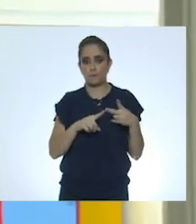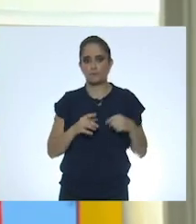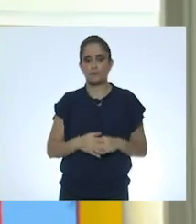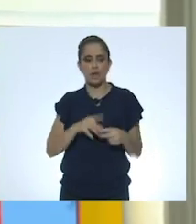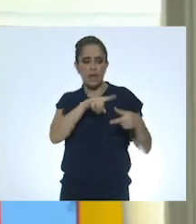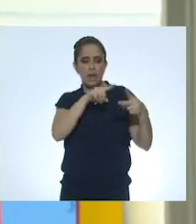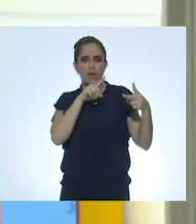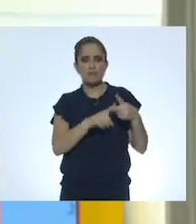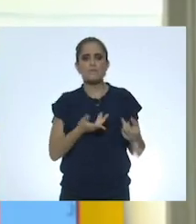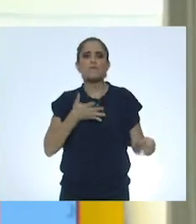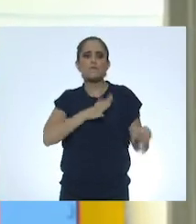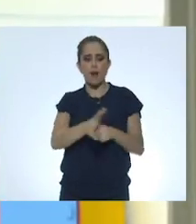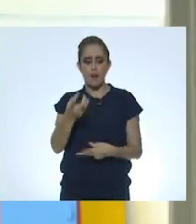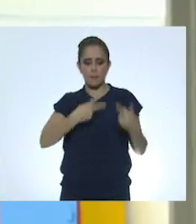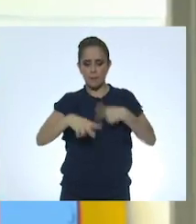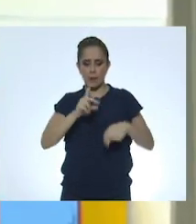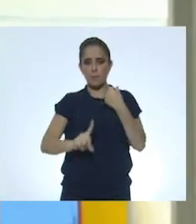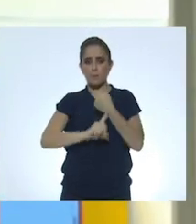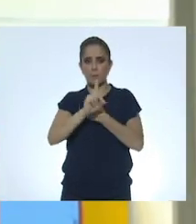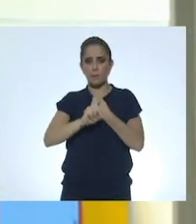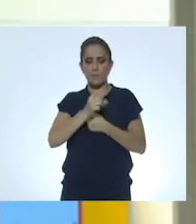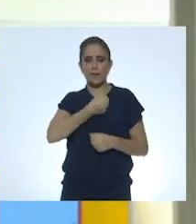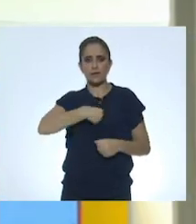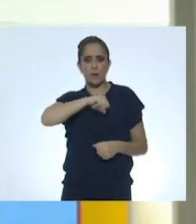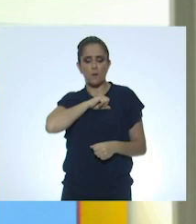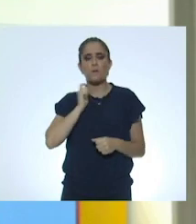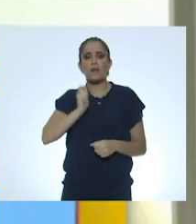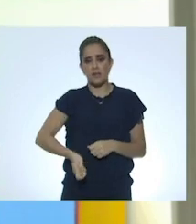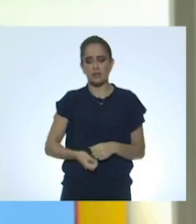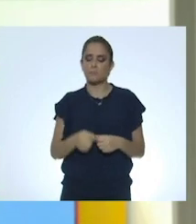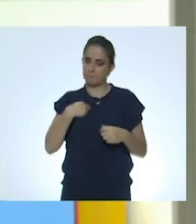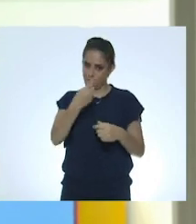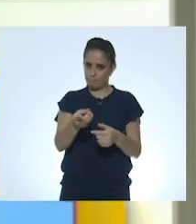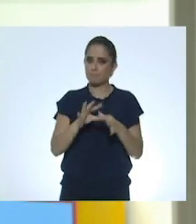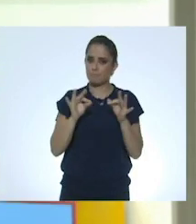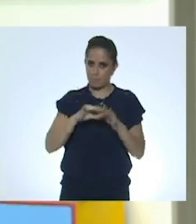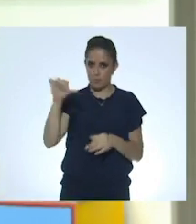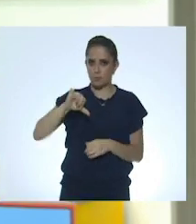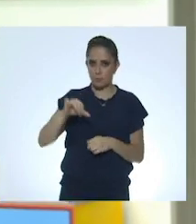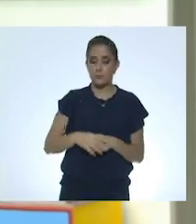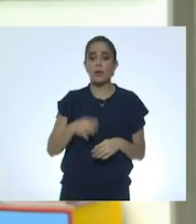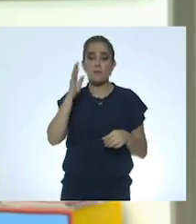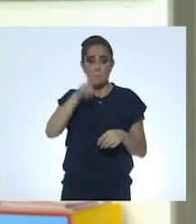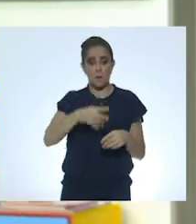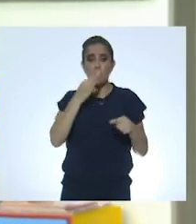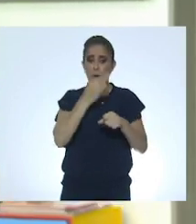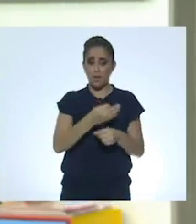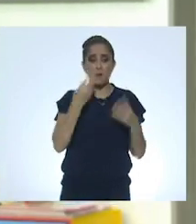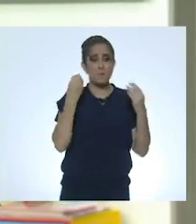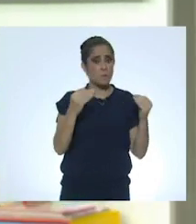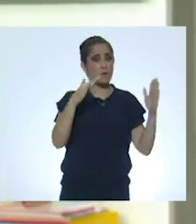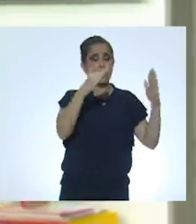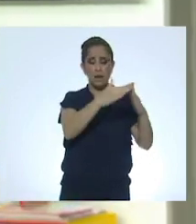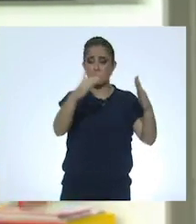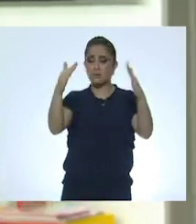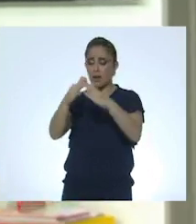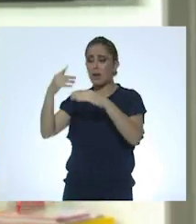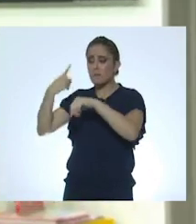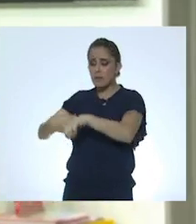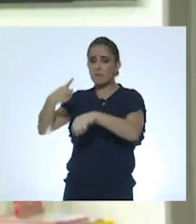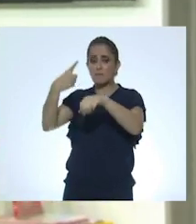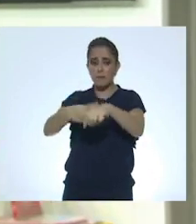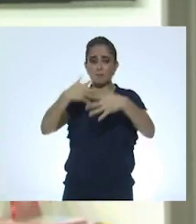y consecuencias. La vida sedentaria cada vez invade más hogares mexicanos y por ello es necesario